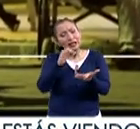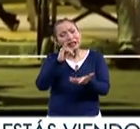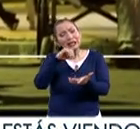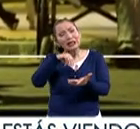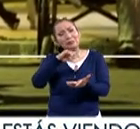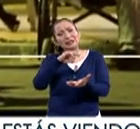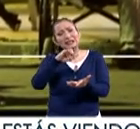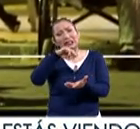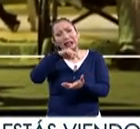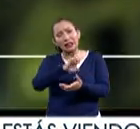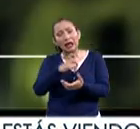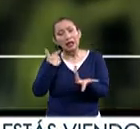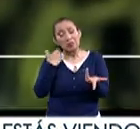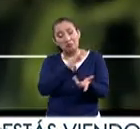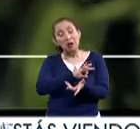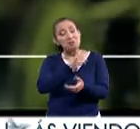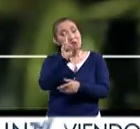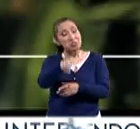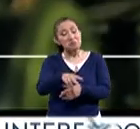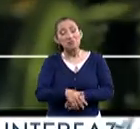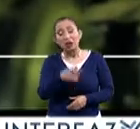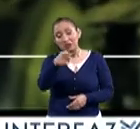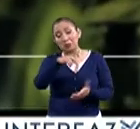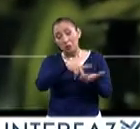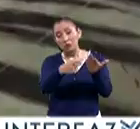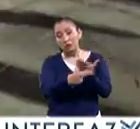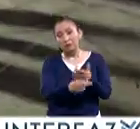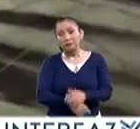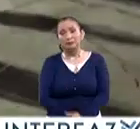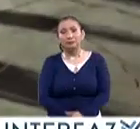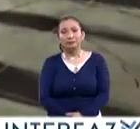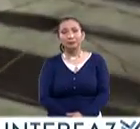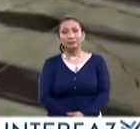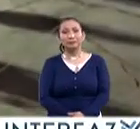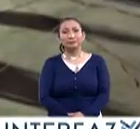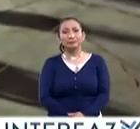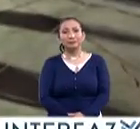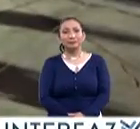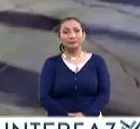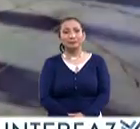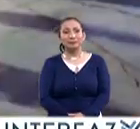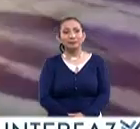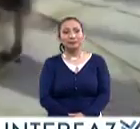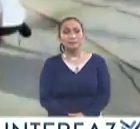IMCINE y la felicitación a este proyecto.